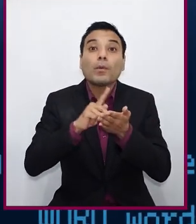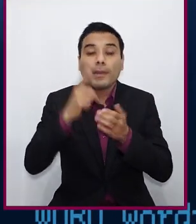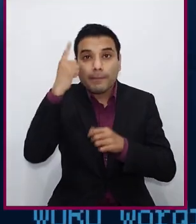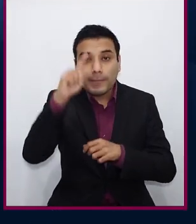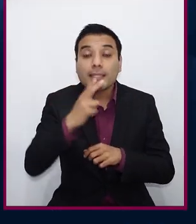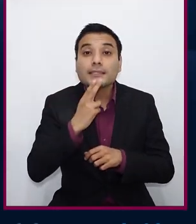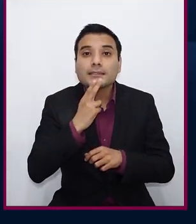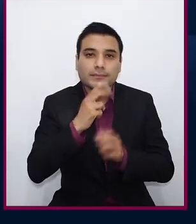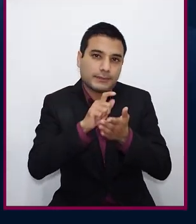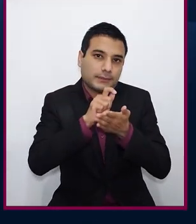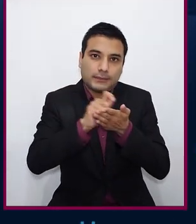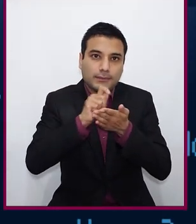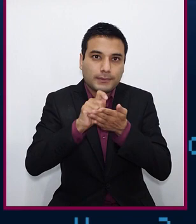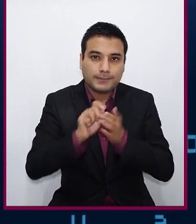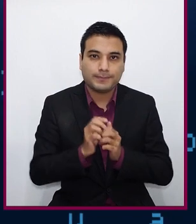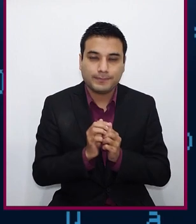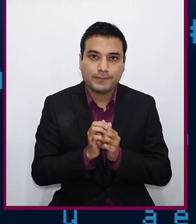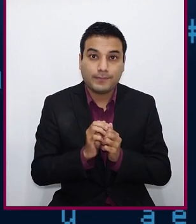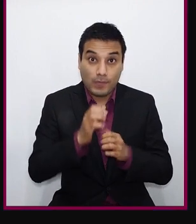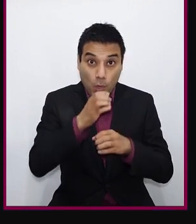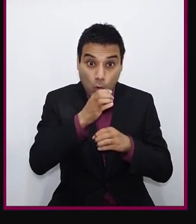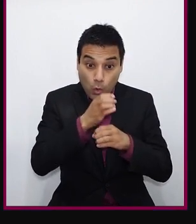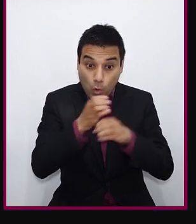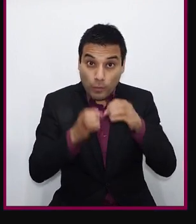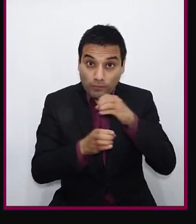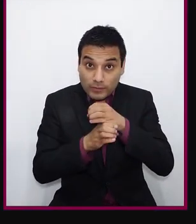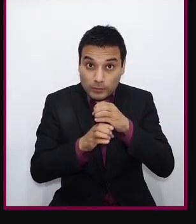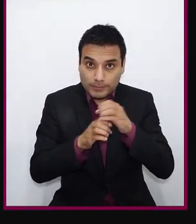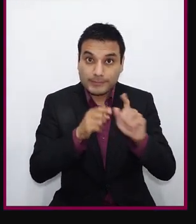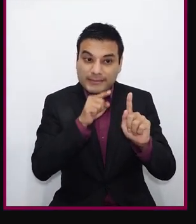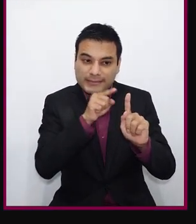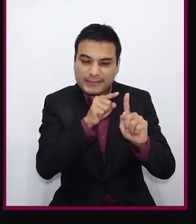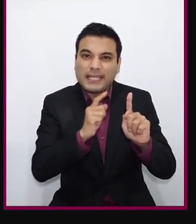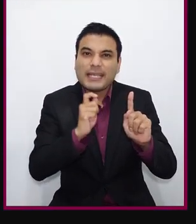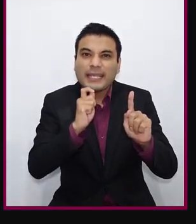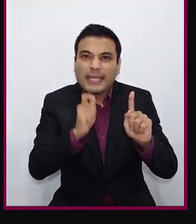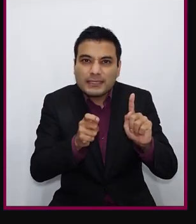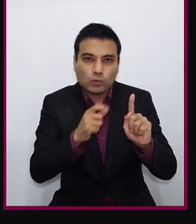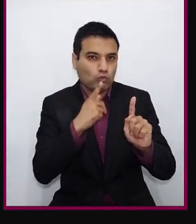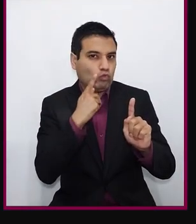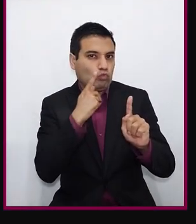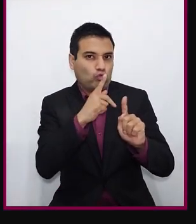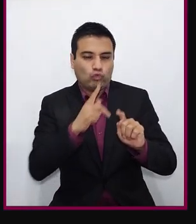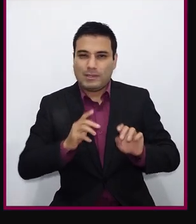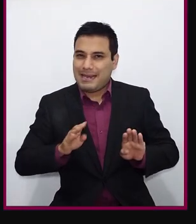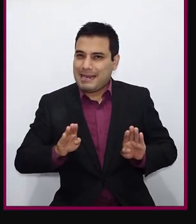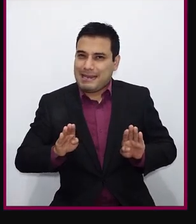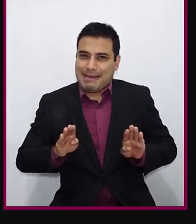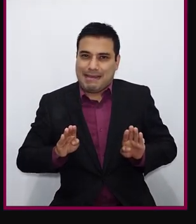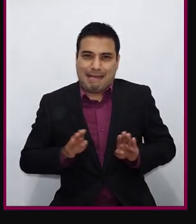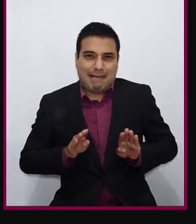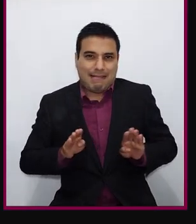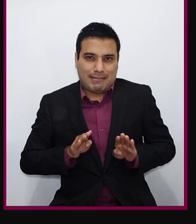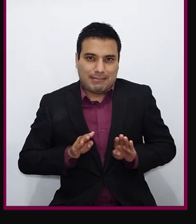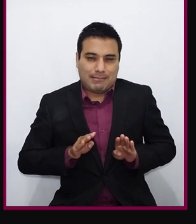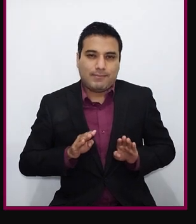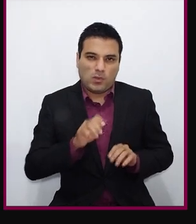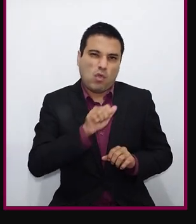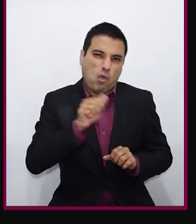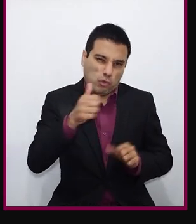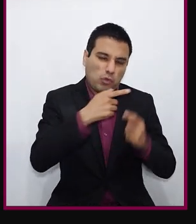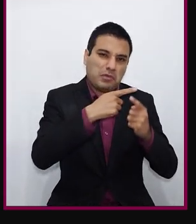a grandes rasgos un objeto es una entidad que tiene características que lo hacen diferente a otros